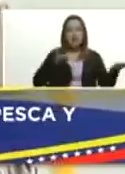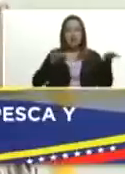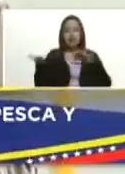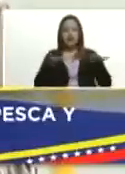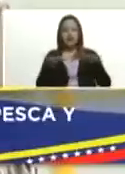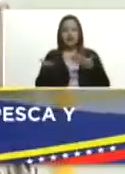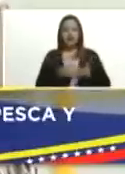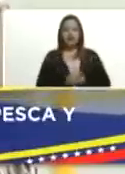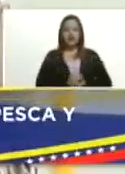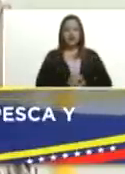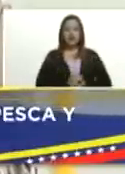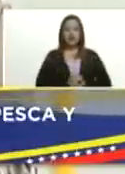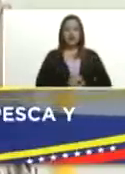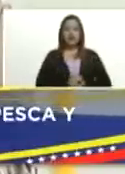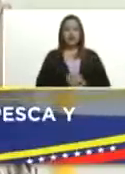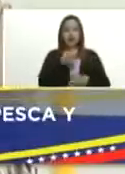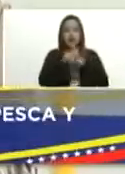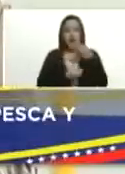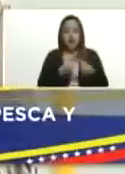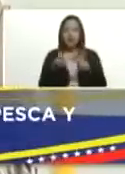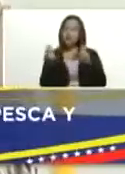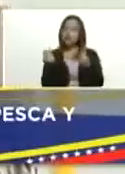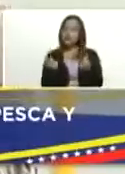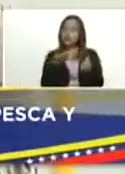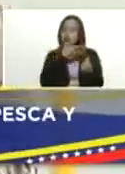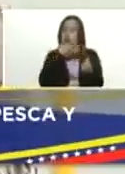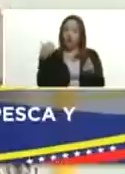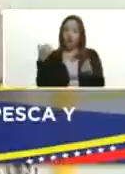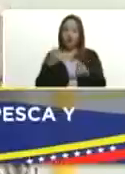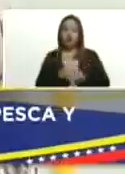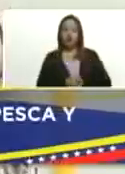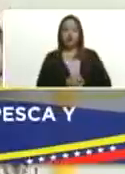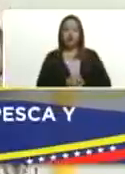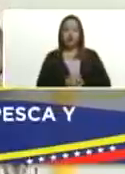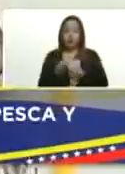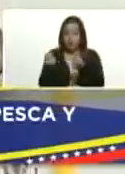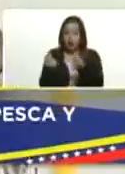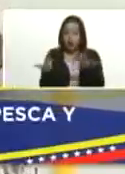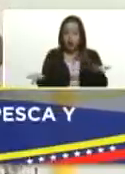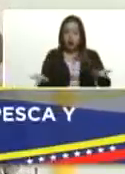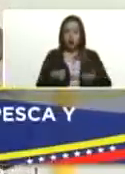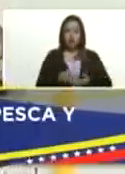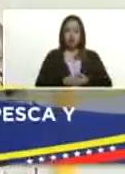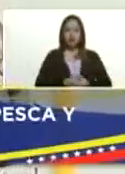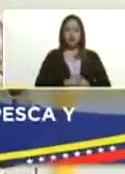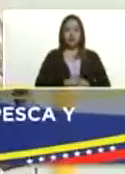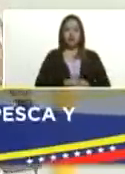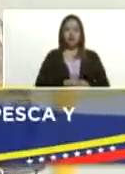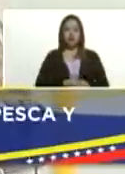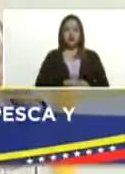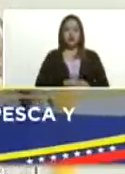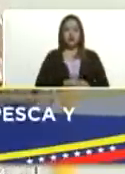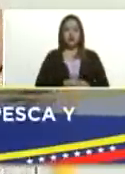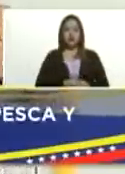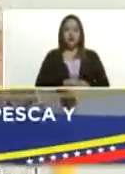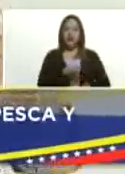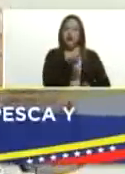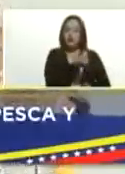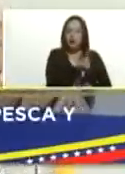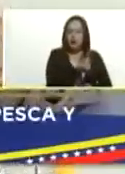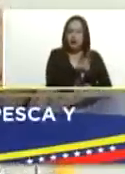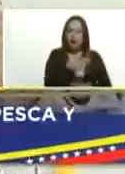servicios, que produce riqueza, platica, en bolívares,